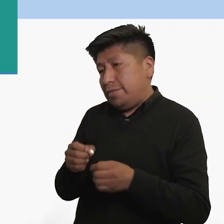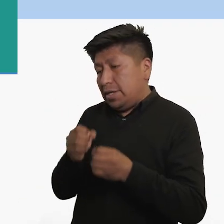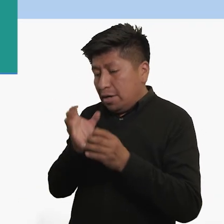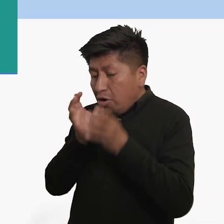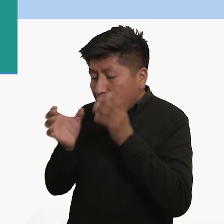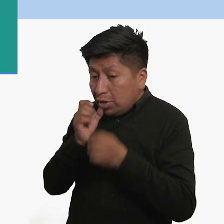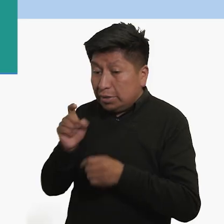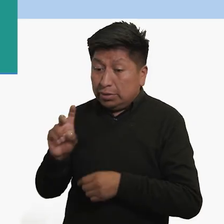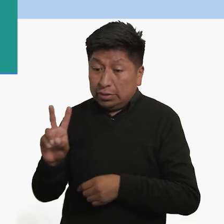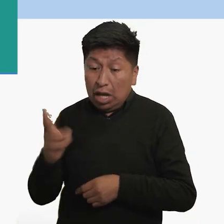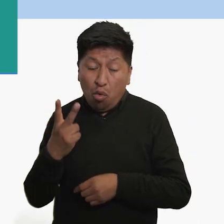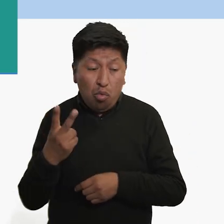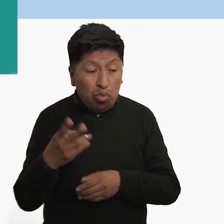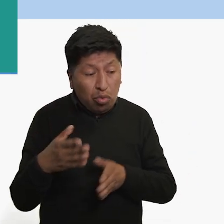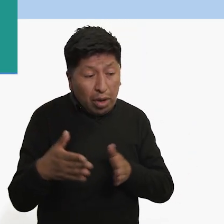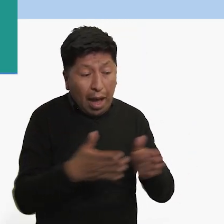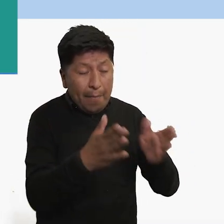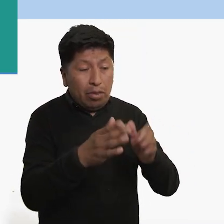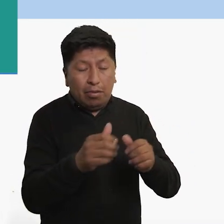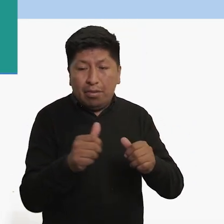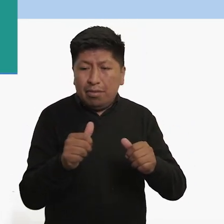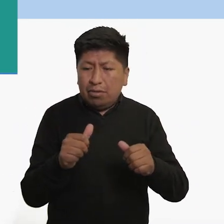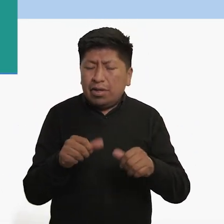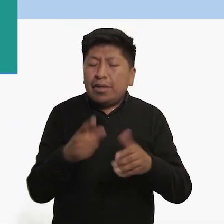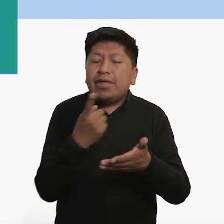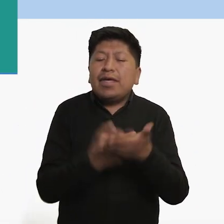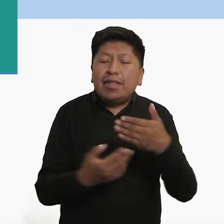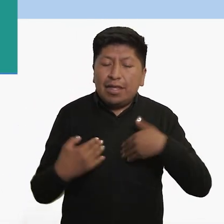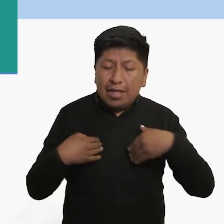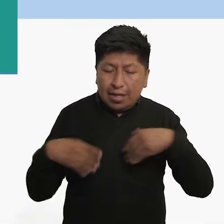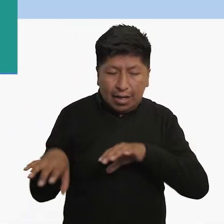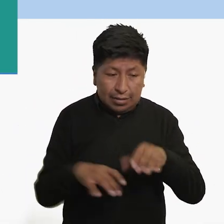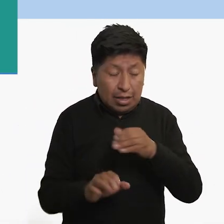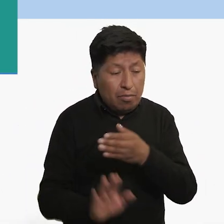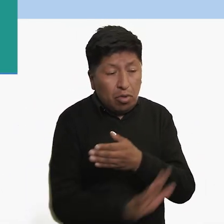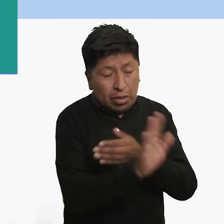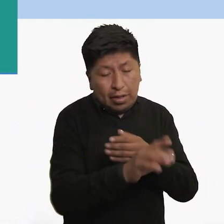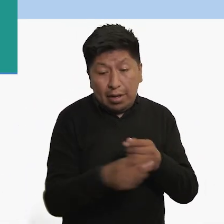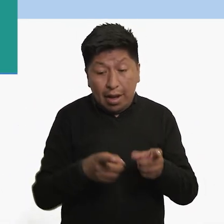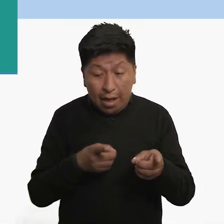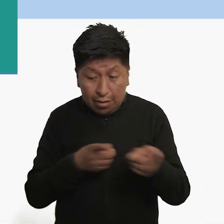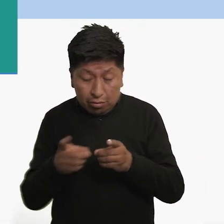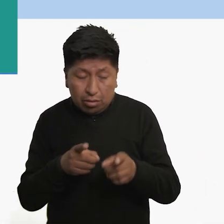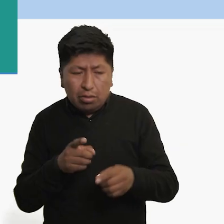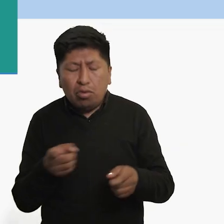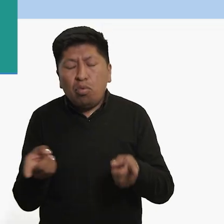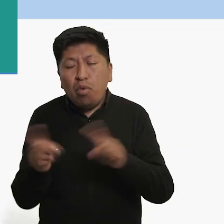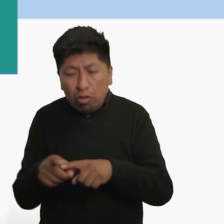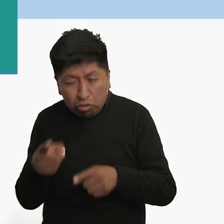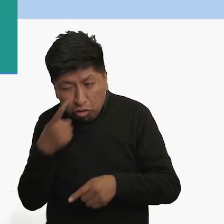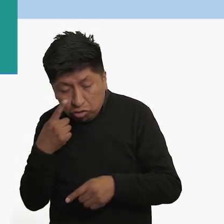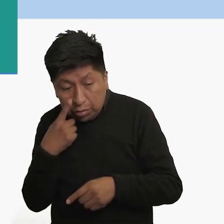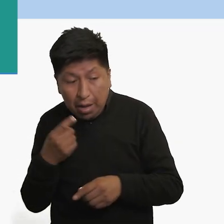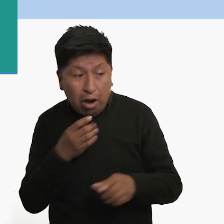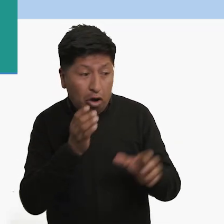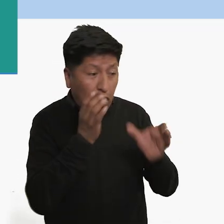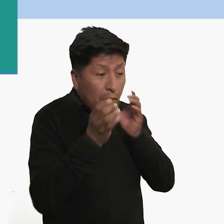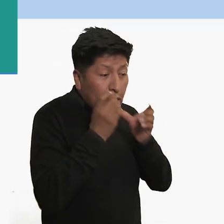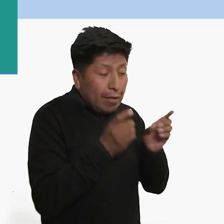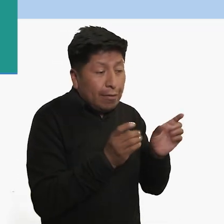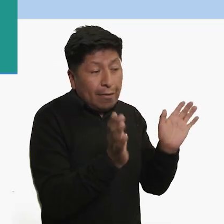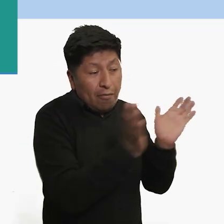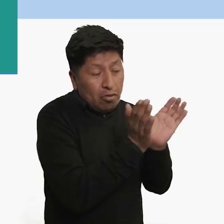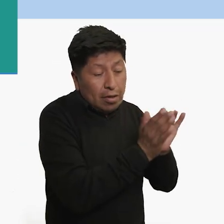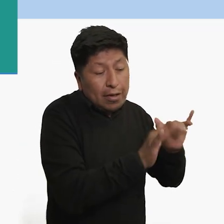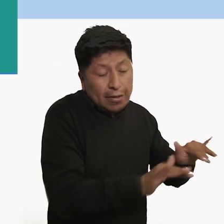educativa. Segunda etapa. Actuación y protección. La directora o director, una vez conocido el hecho, comunicará a la